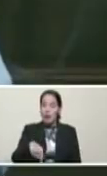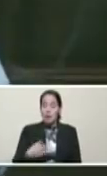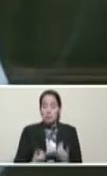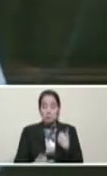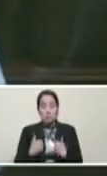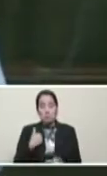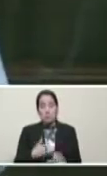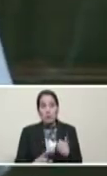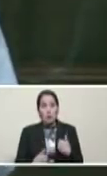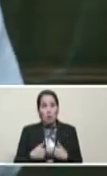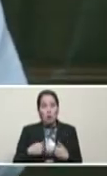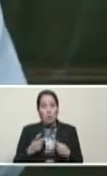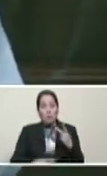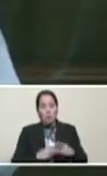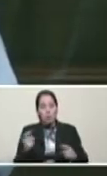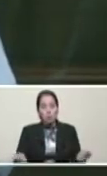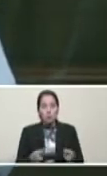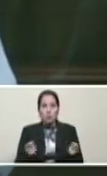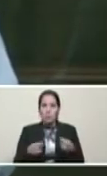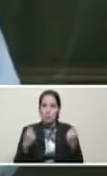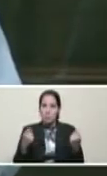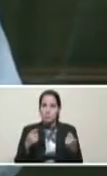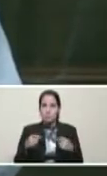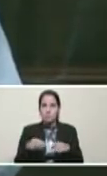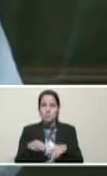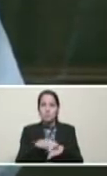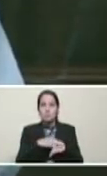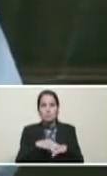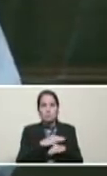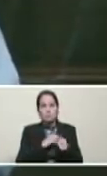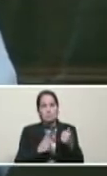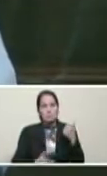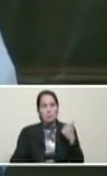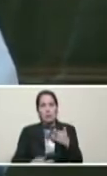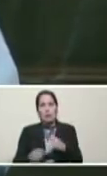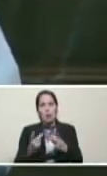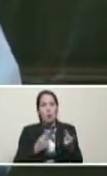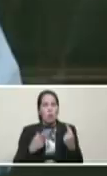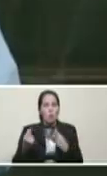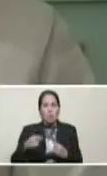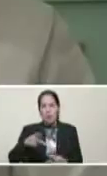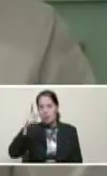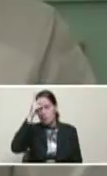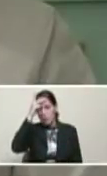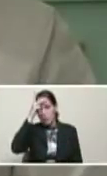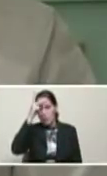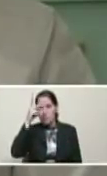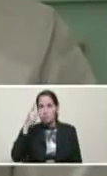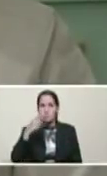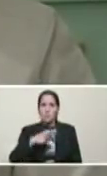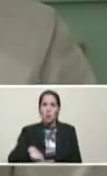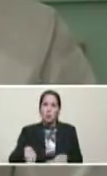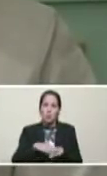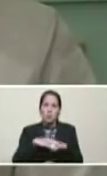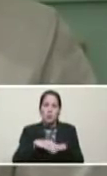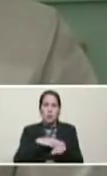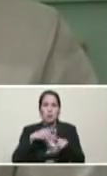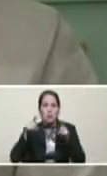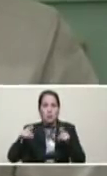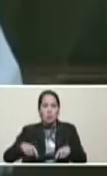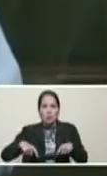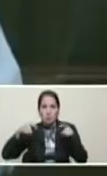de economía compañeros tareck al aissami aquí está el ministro de agricultura y